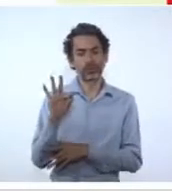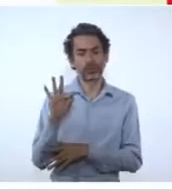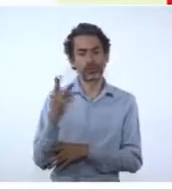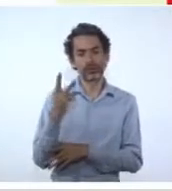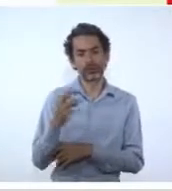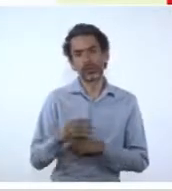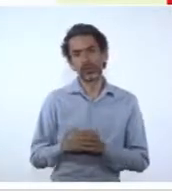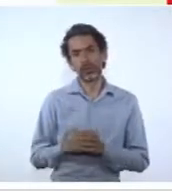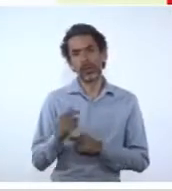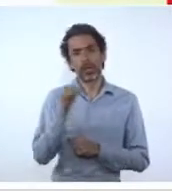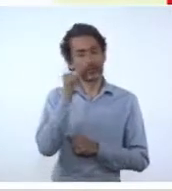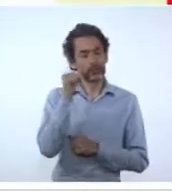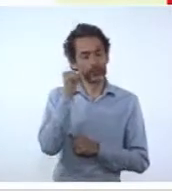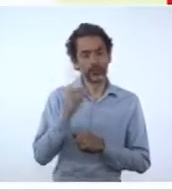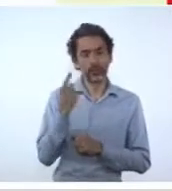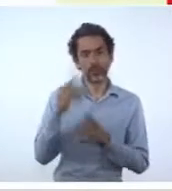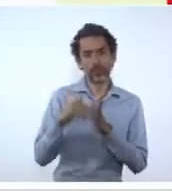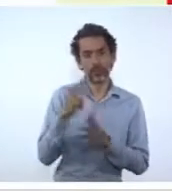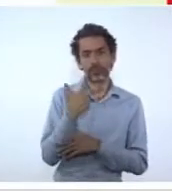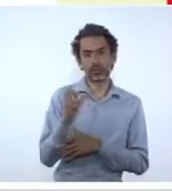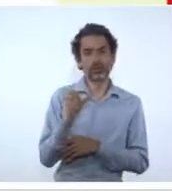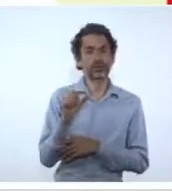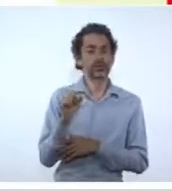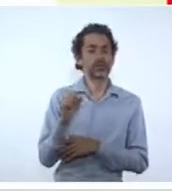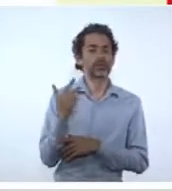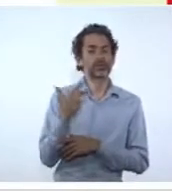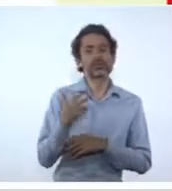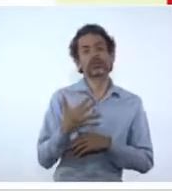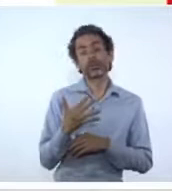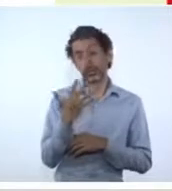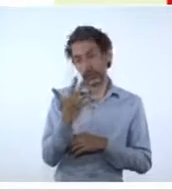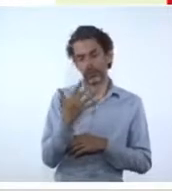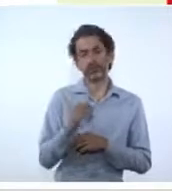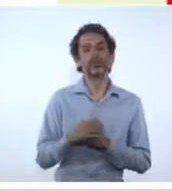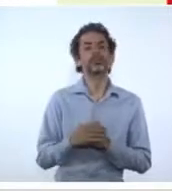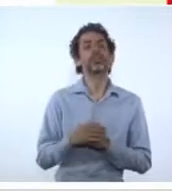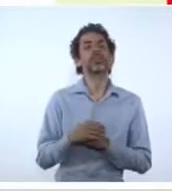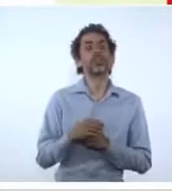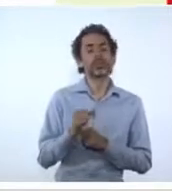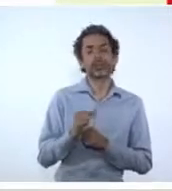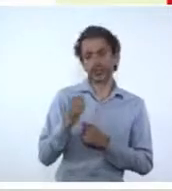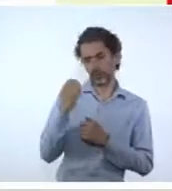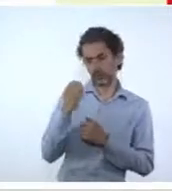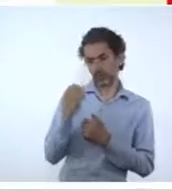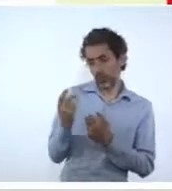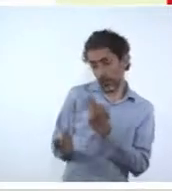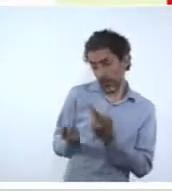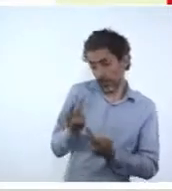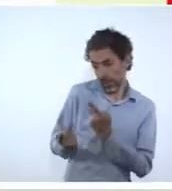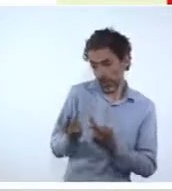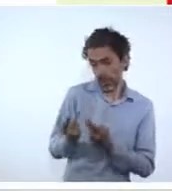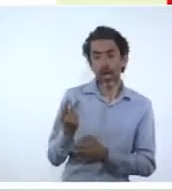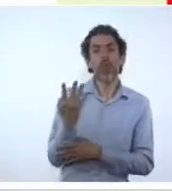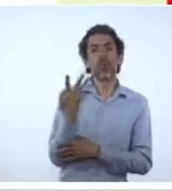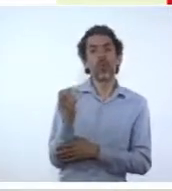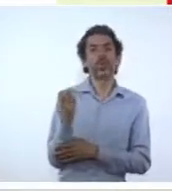515,243, el día de ayer 1,865, y los tamizajes terminados